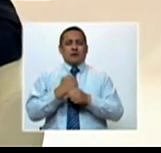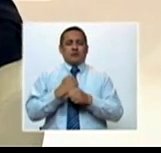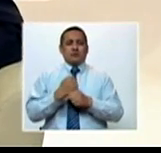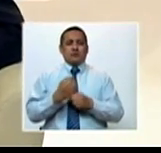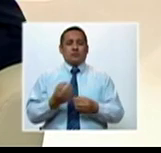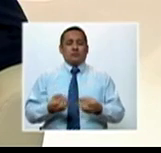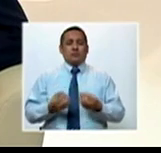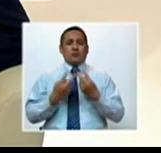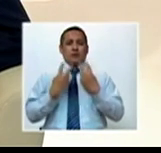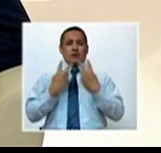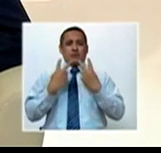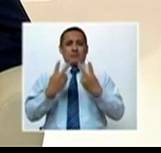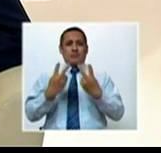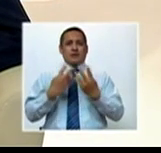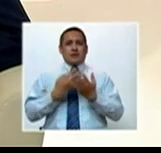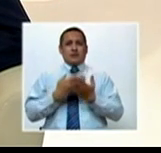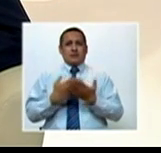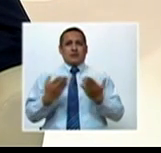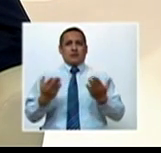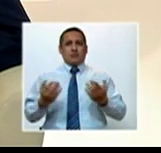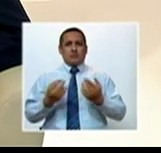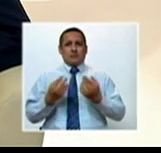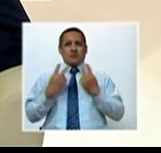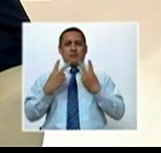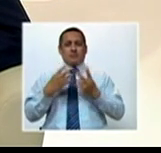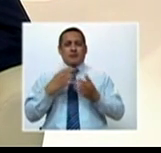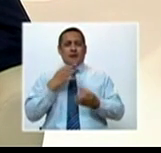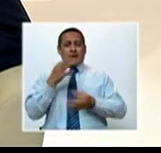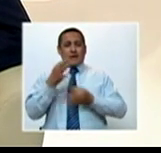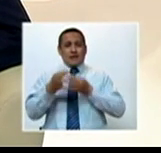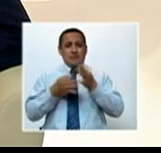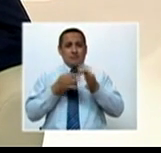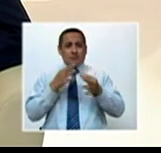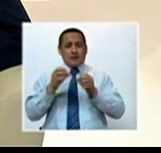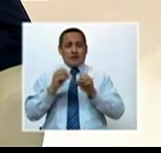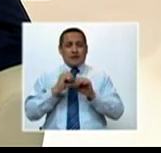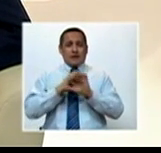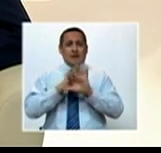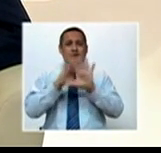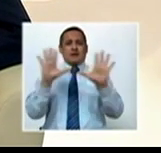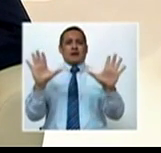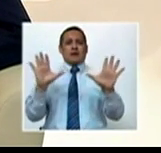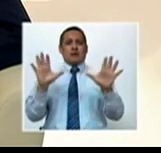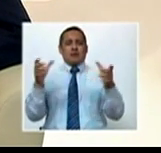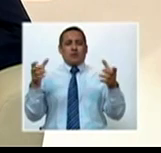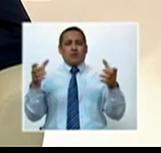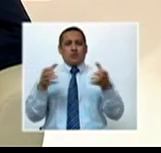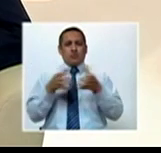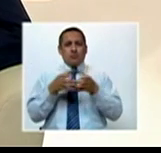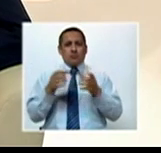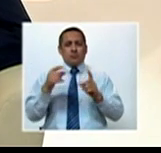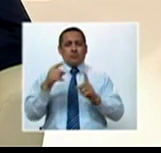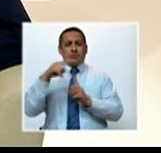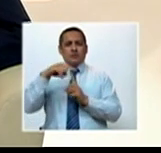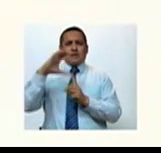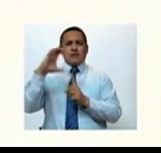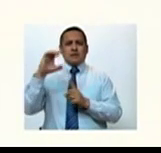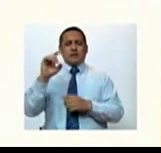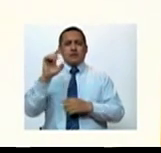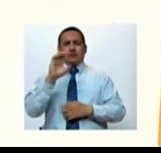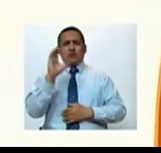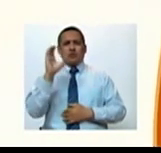Claro, porque en este caso también es bueno decir que el tribunal no es que